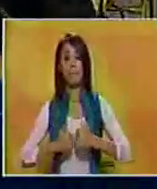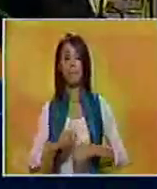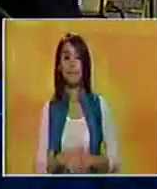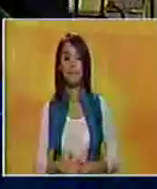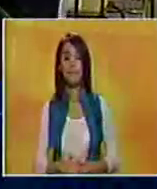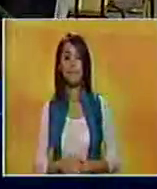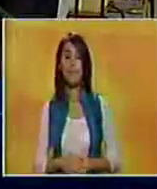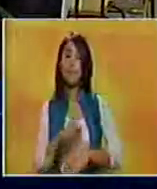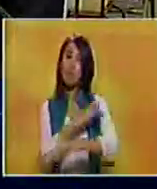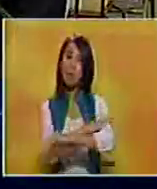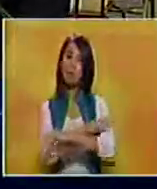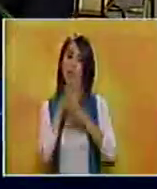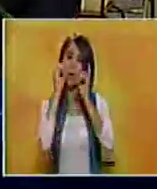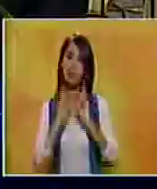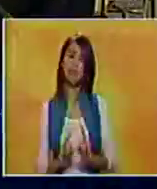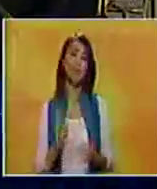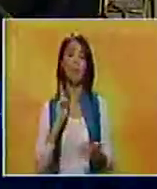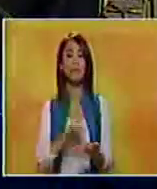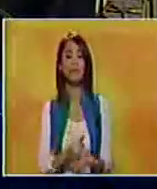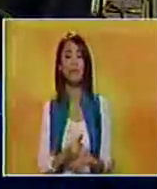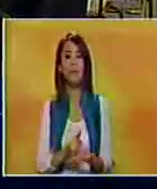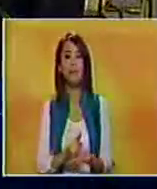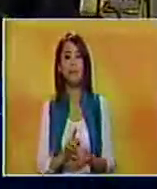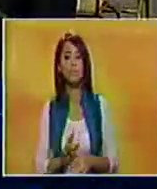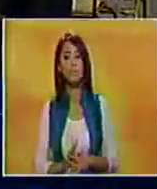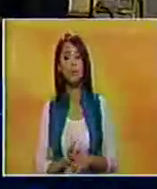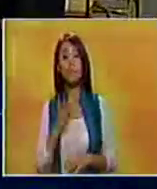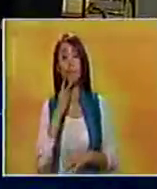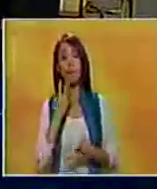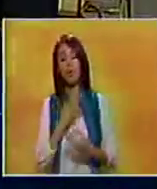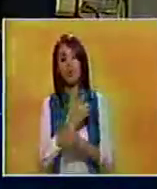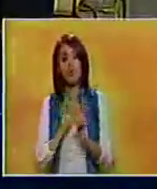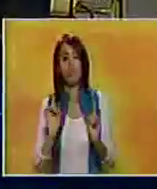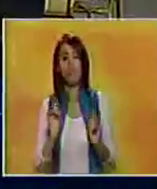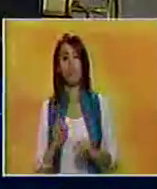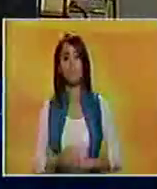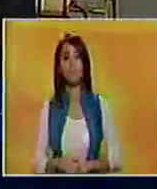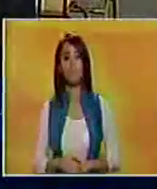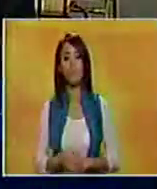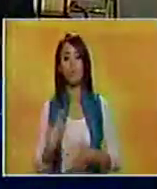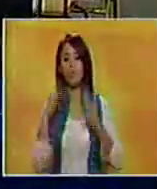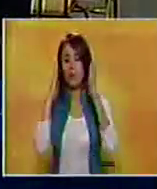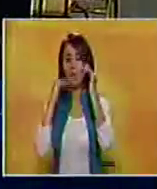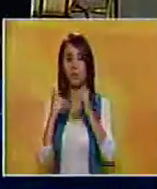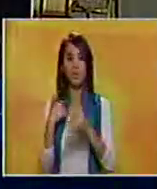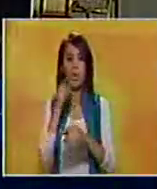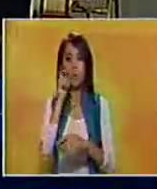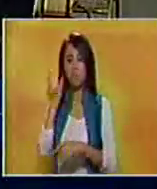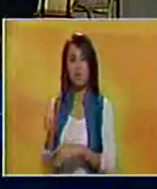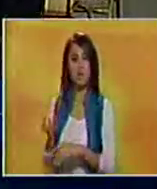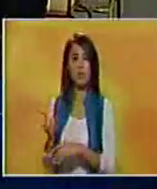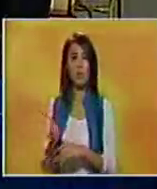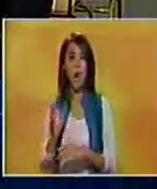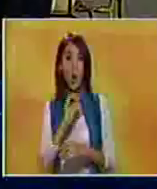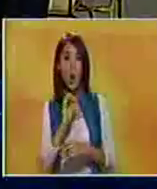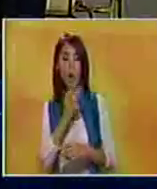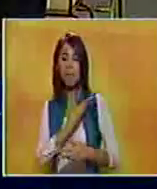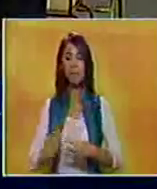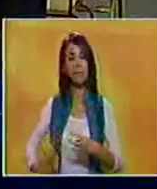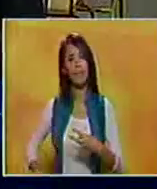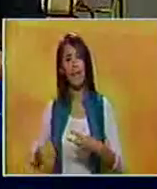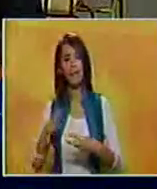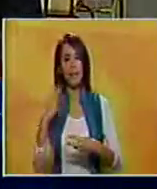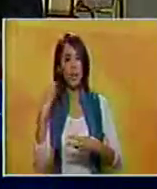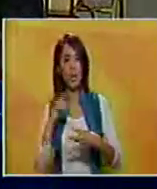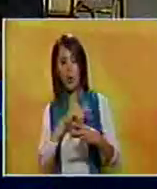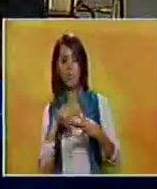oposición que han decidido participar. Si eres demócrata, no le vas a prestar atención a Mr. Robinson, ni a Santos, ni a Almagro,